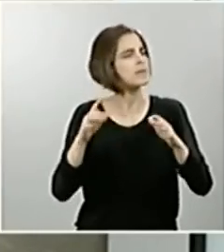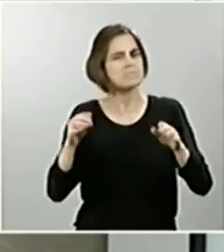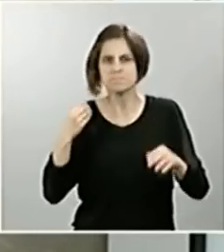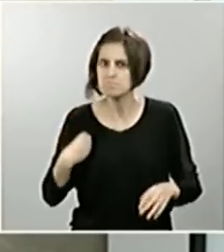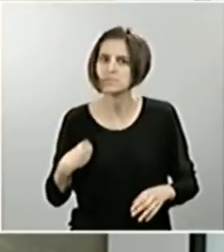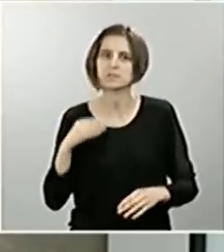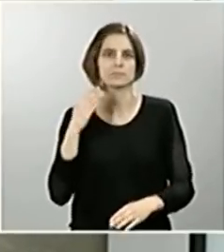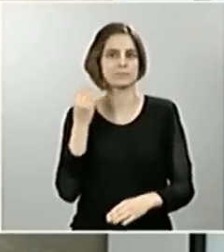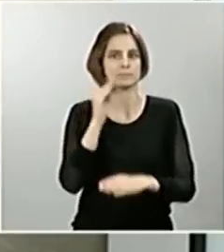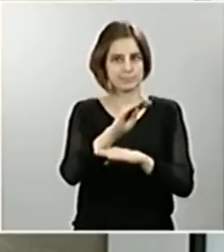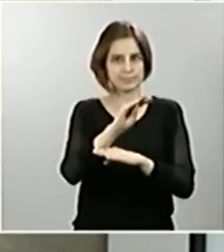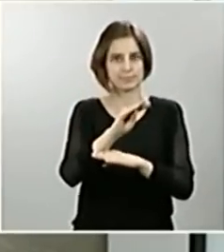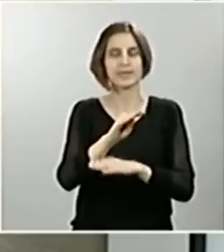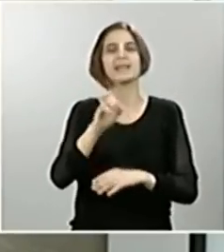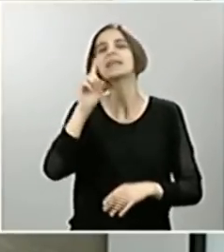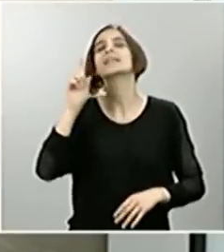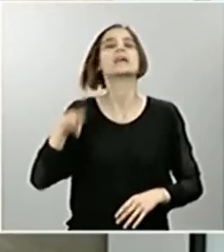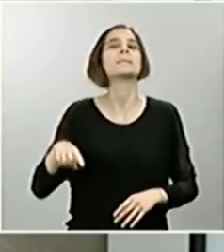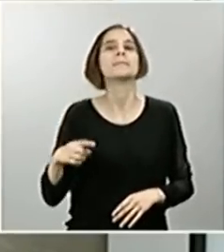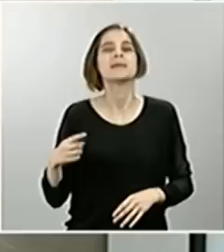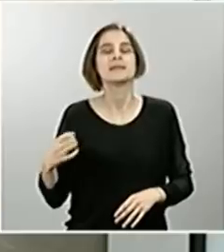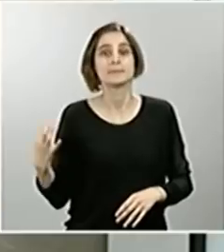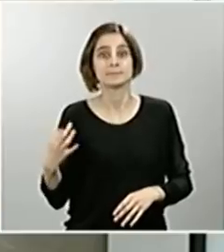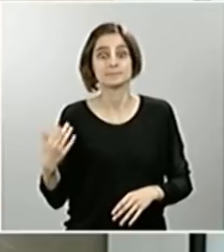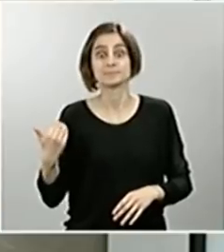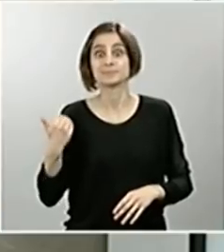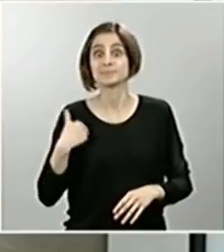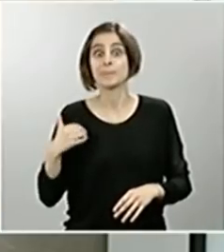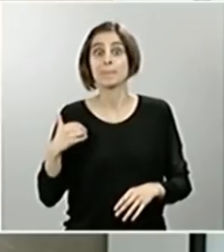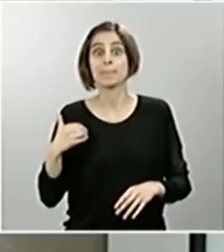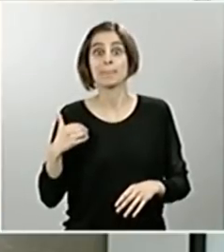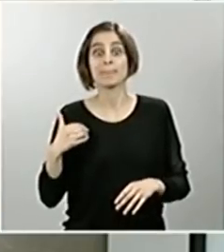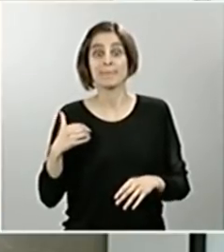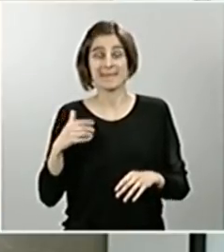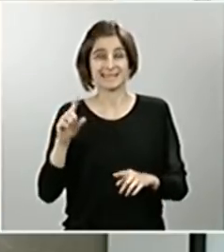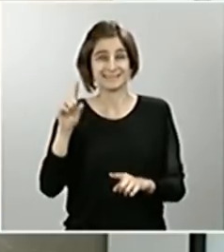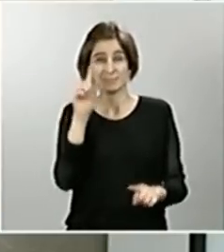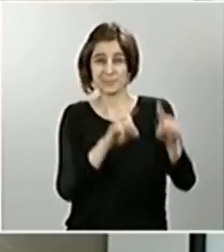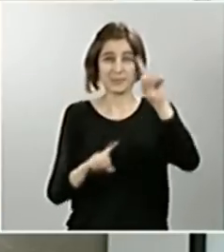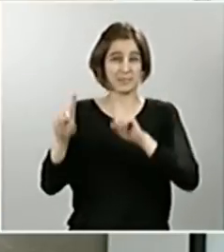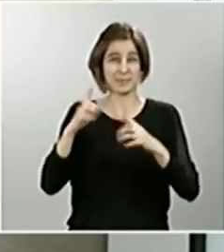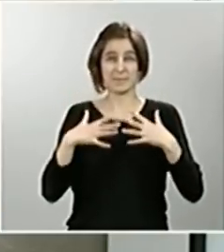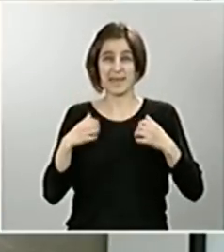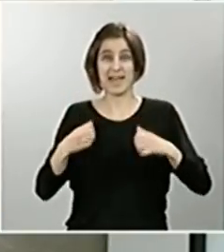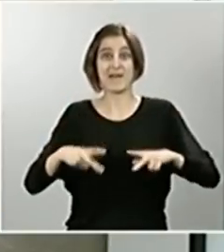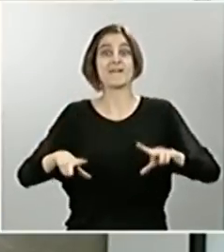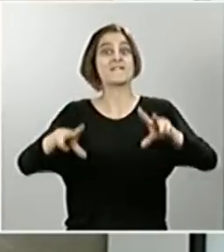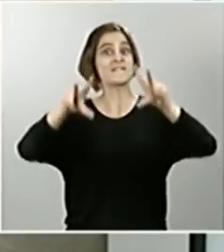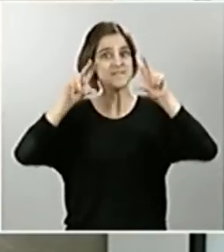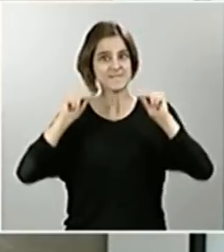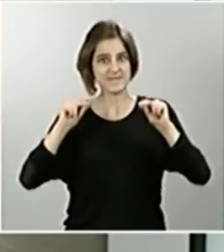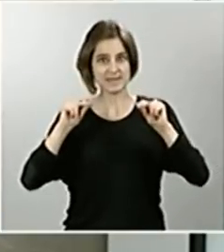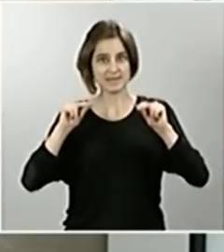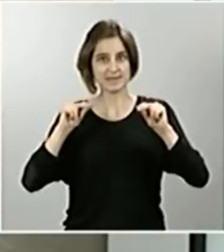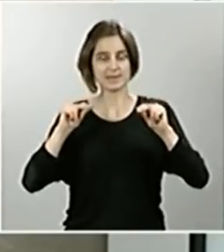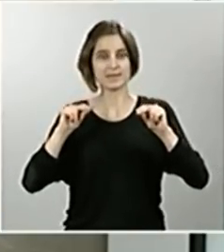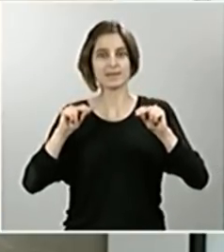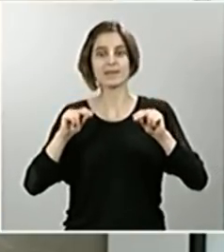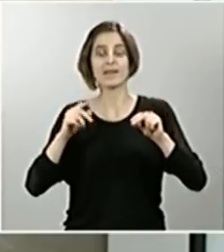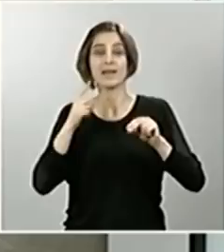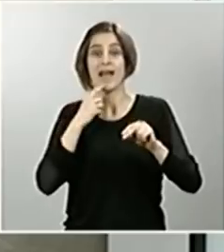contador a cero es decir, que transcurrida esta crisis vamos a reponer o tempo de desempleo que se ha consumido.